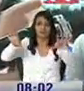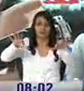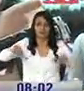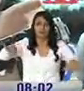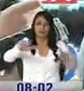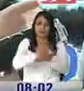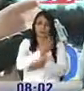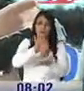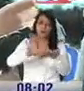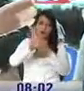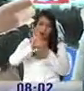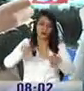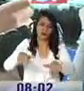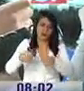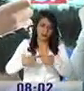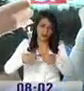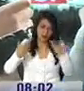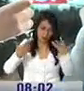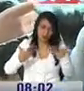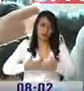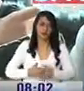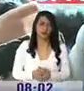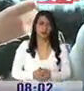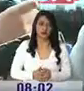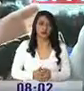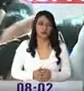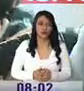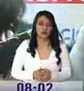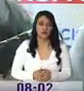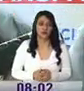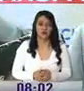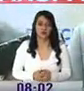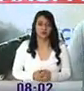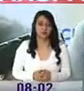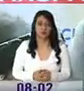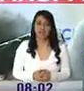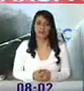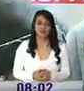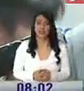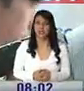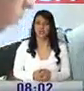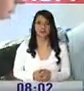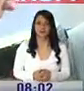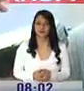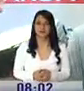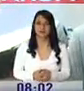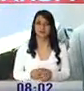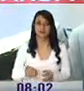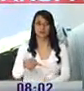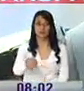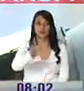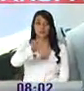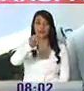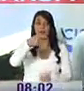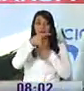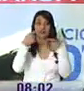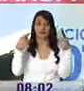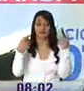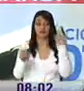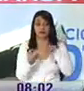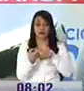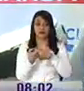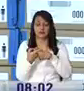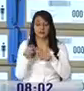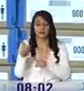ya los recintos electorales y la distribución En el caso de pichincha está tanto para el 31 de marzo en los cantones y para el primero de abril en Distrito